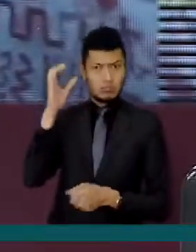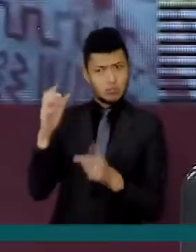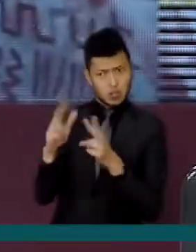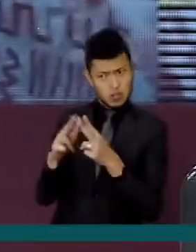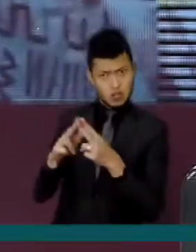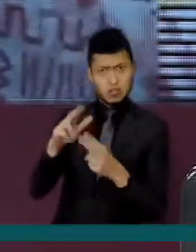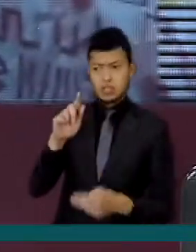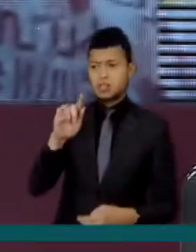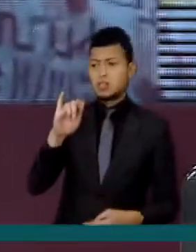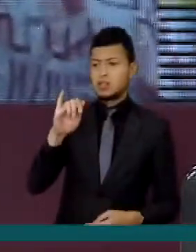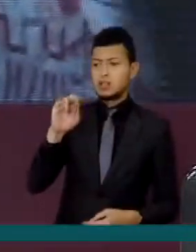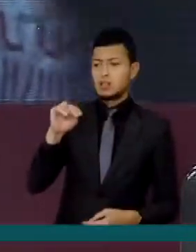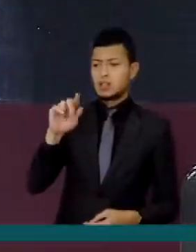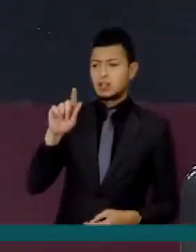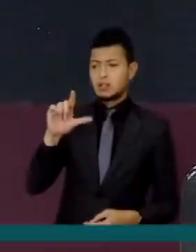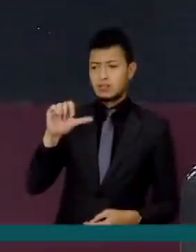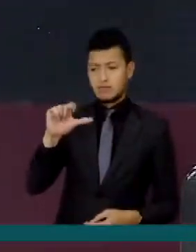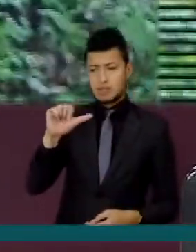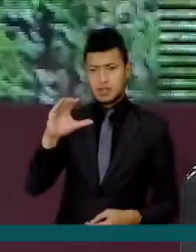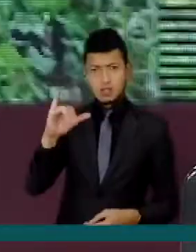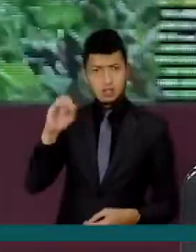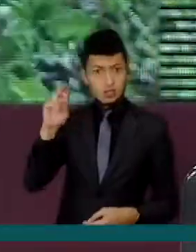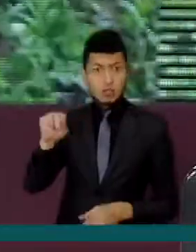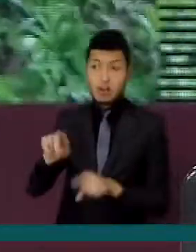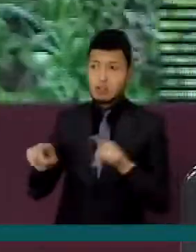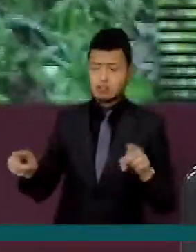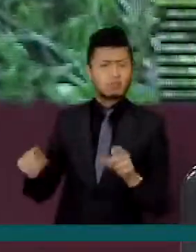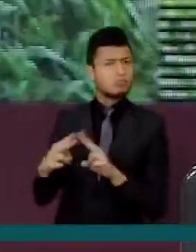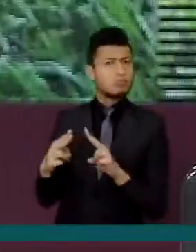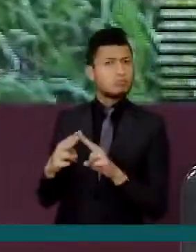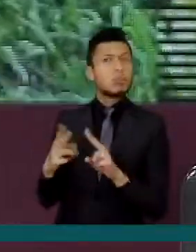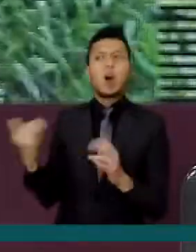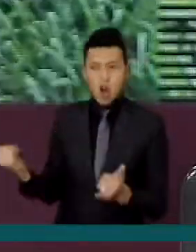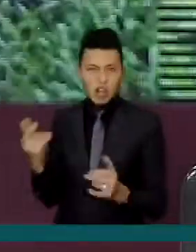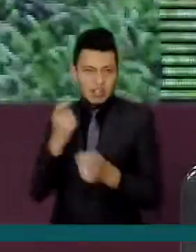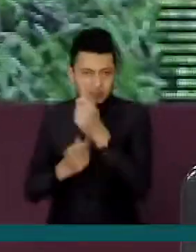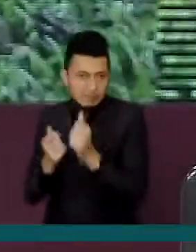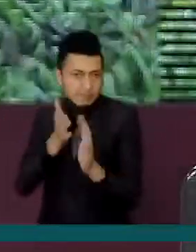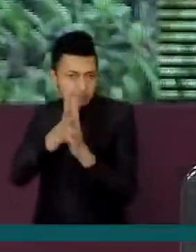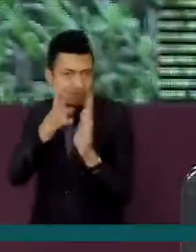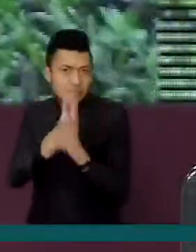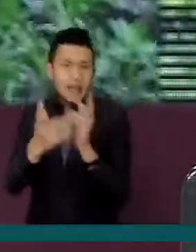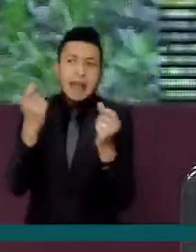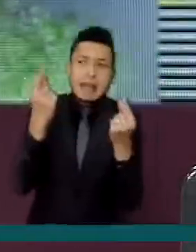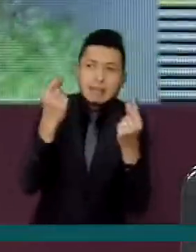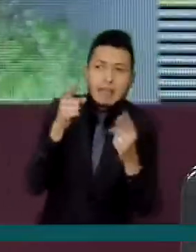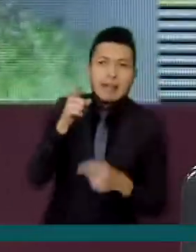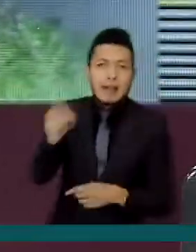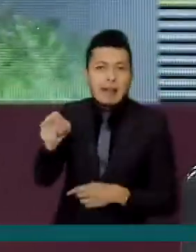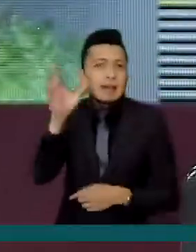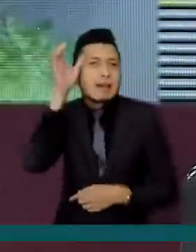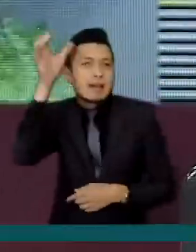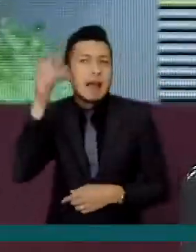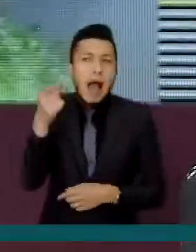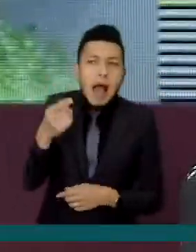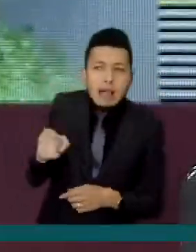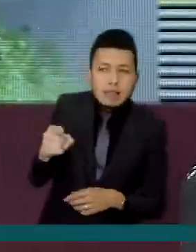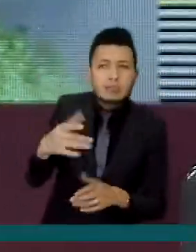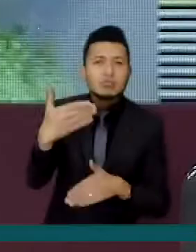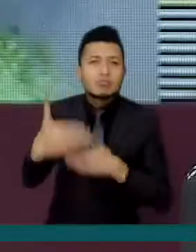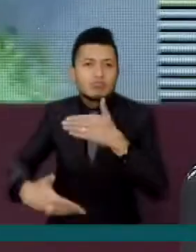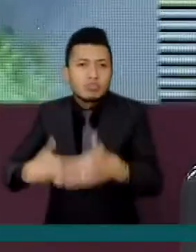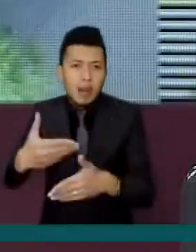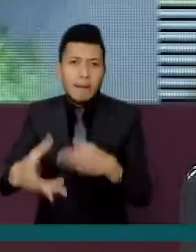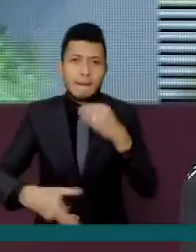concepto y por eso puede haber confusiones. Hoy en Caja Menor, Karen Suárez nos cuenta qué es la inflación, cómo entender su comportamiento y sobre